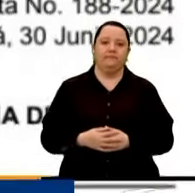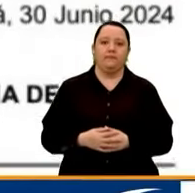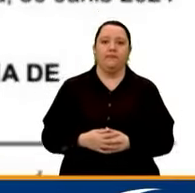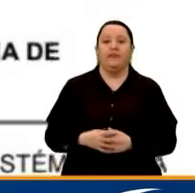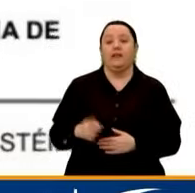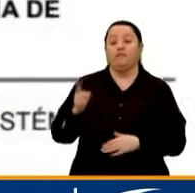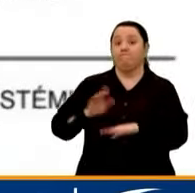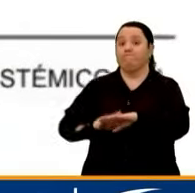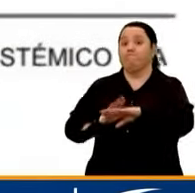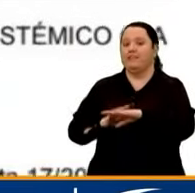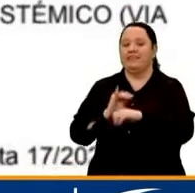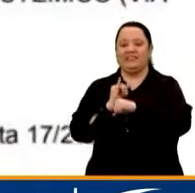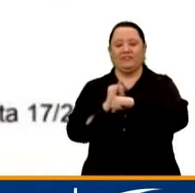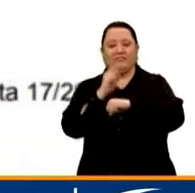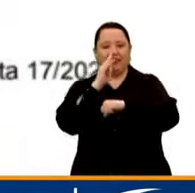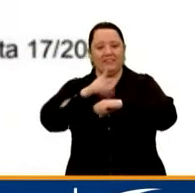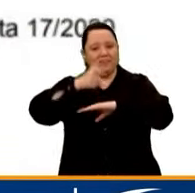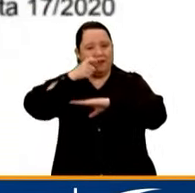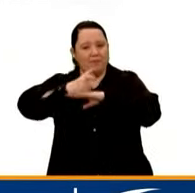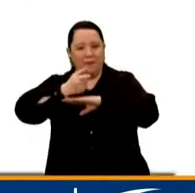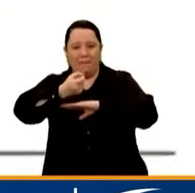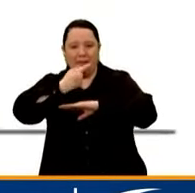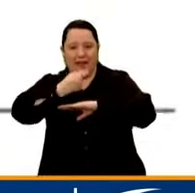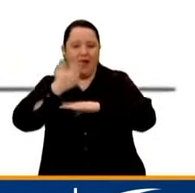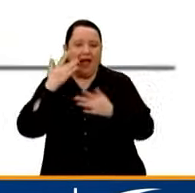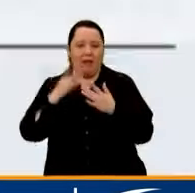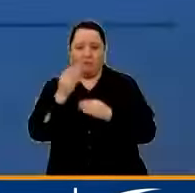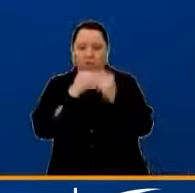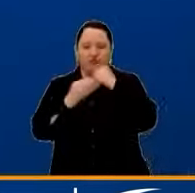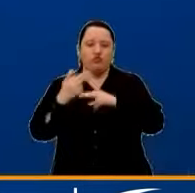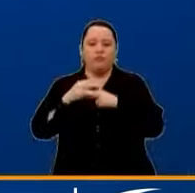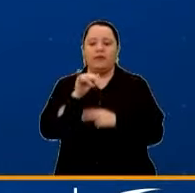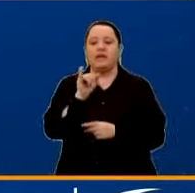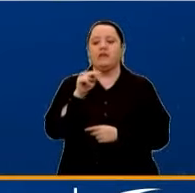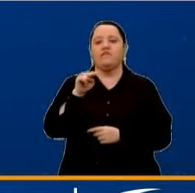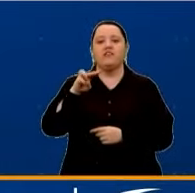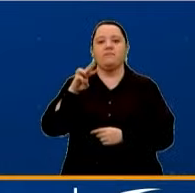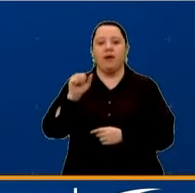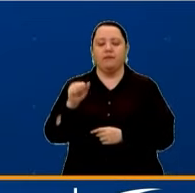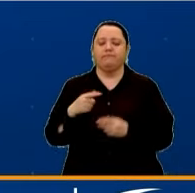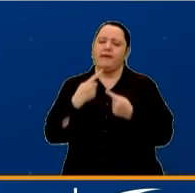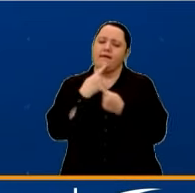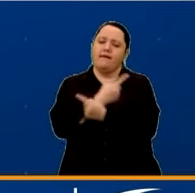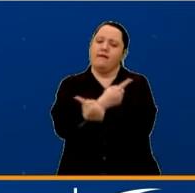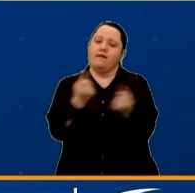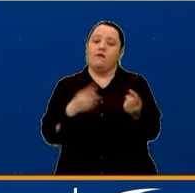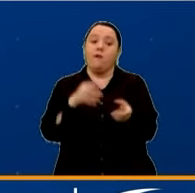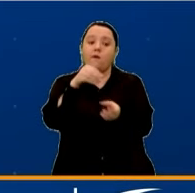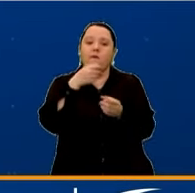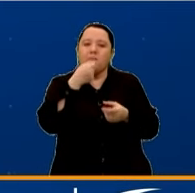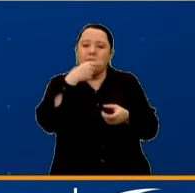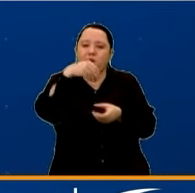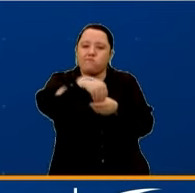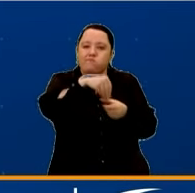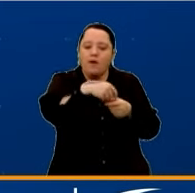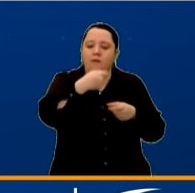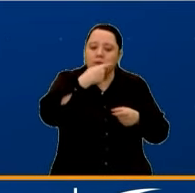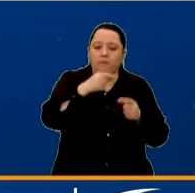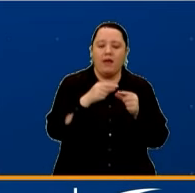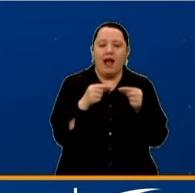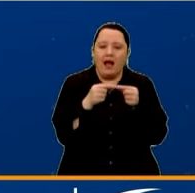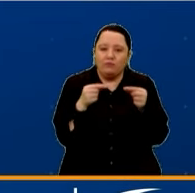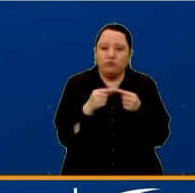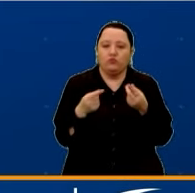Con esta alerta del Instituto Nacional de Vigilancia de Medicamentos y Alimentos, INVIMA, informó el retiro del mercado de los medicamentos en tabletas,